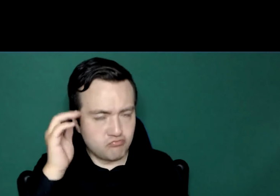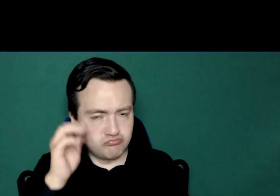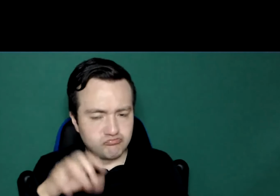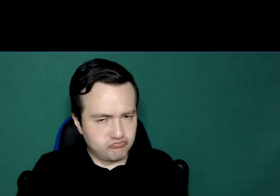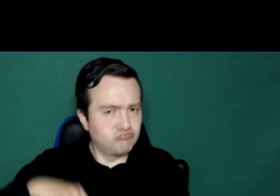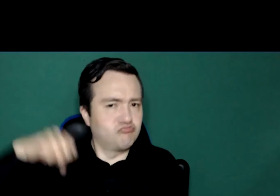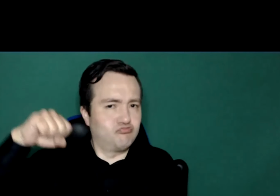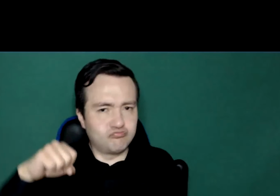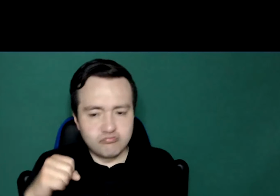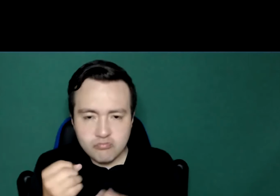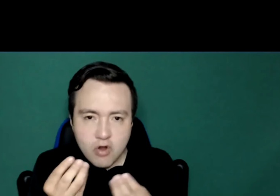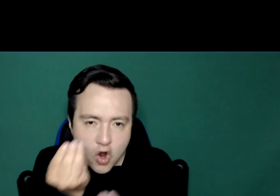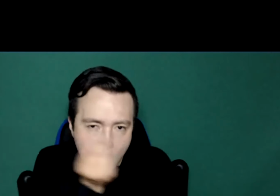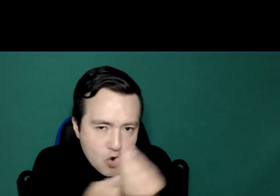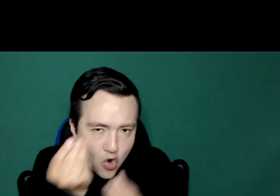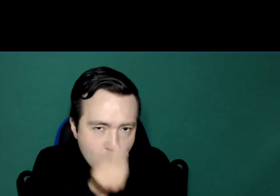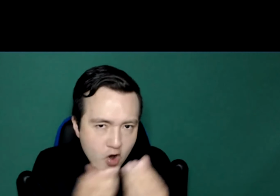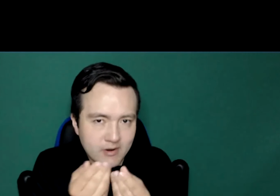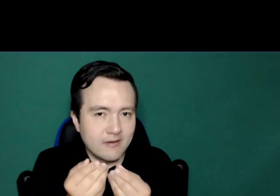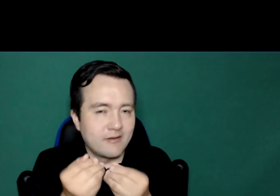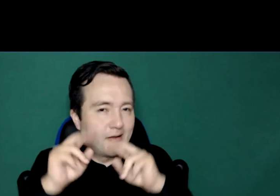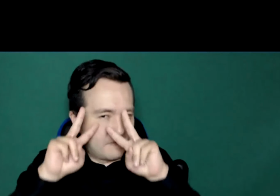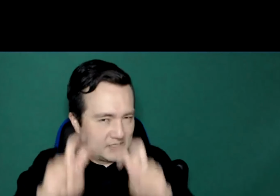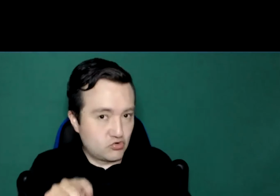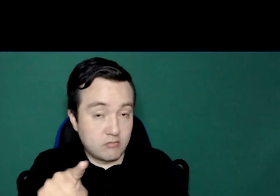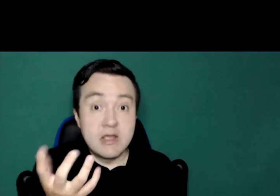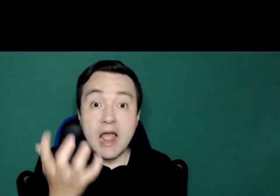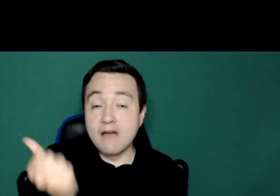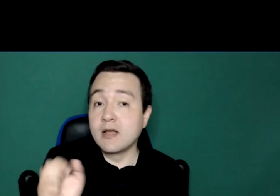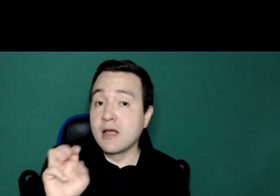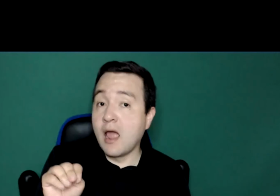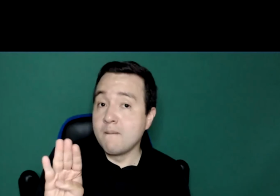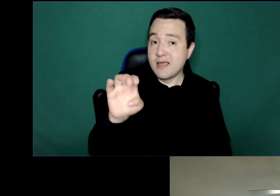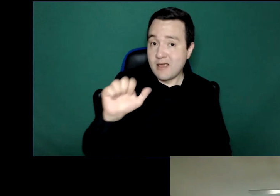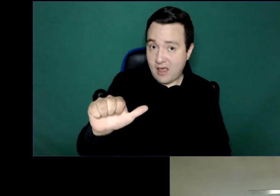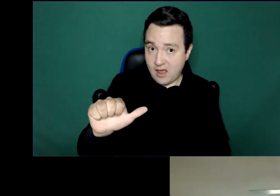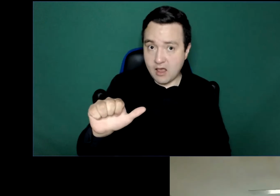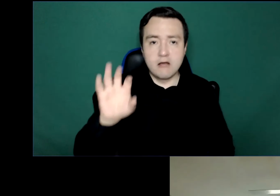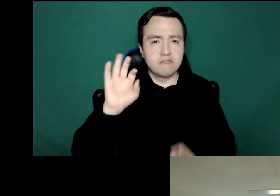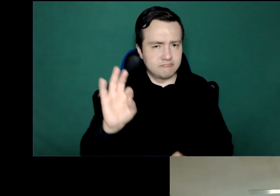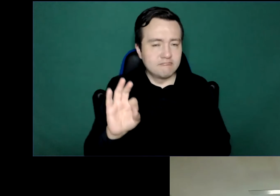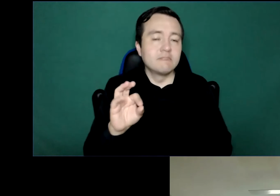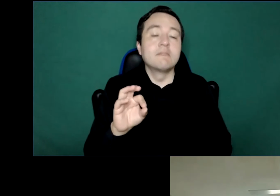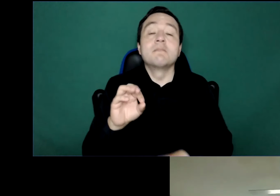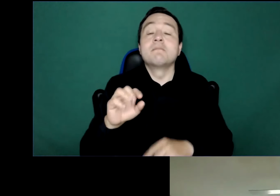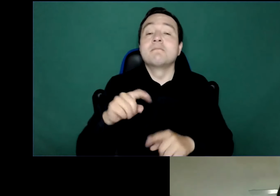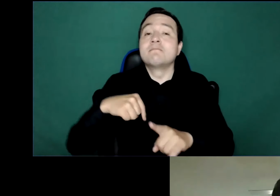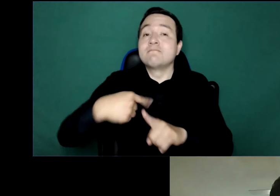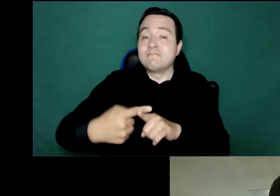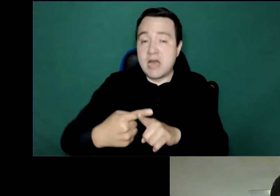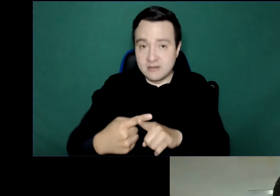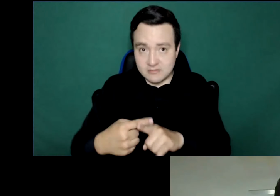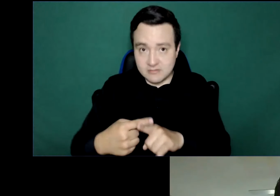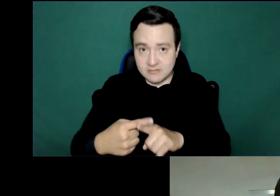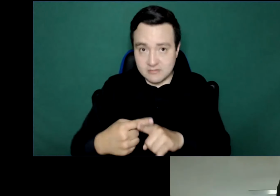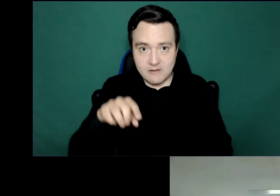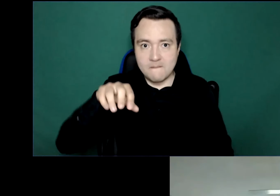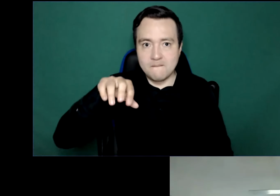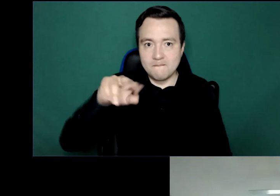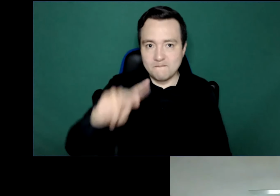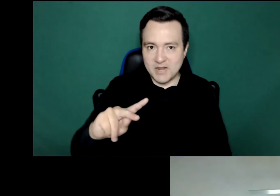Tiene una maestría en economía de salud y doctorado en ciencias sociales. Es el que está a cargo de